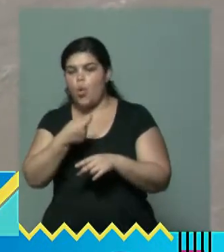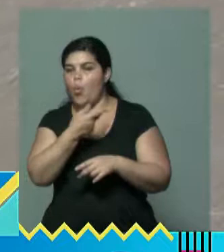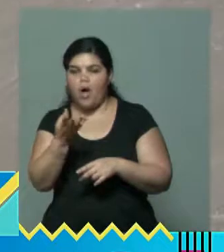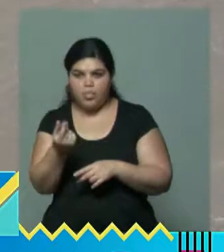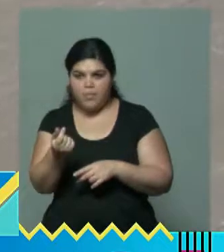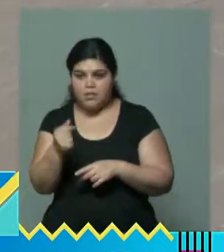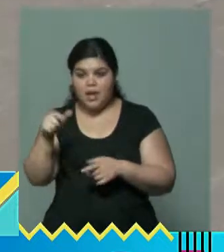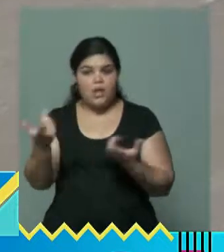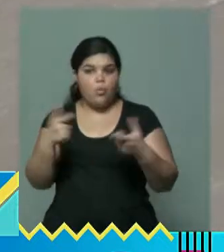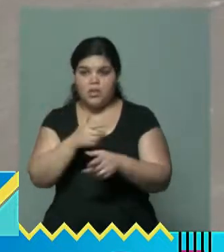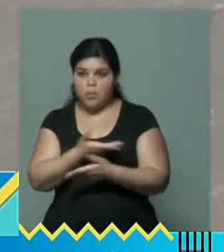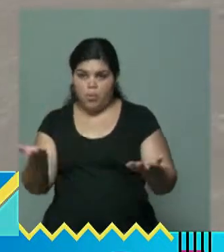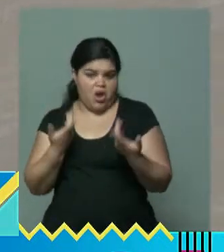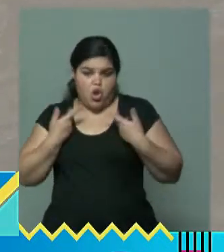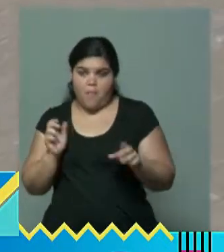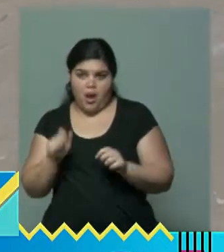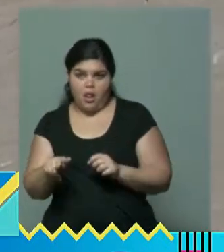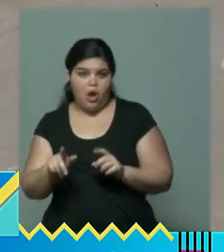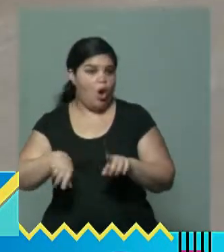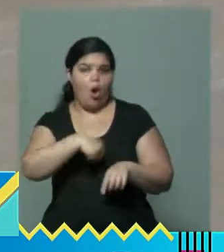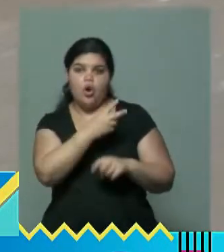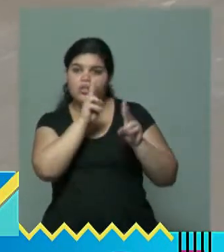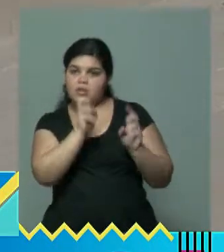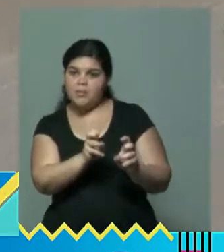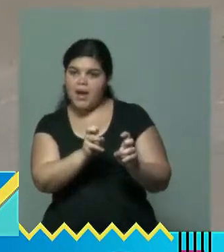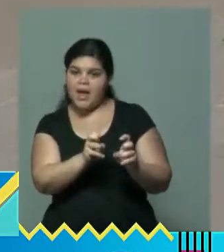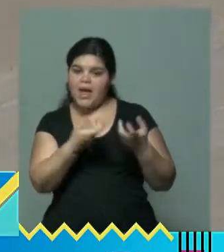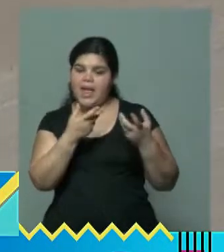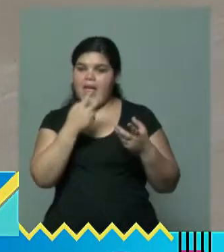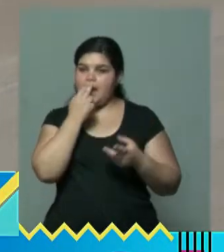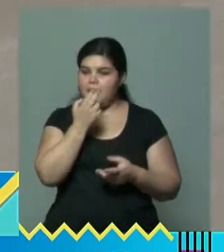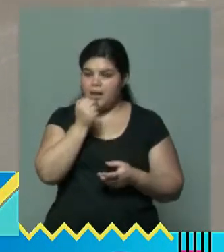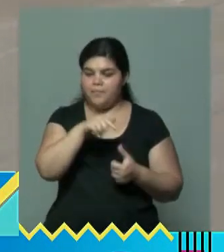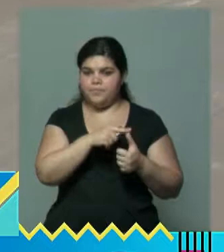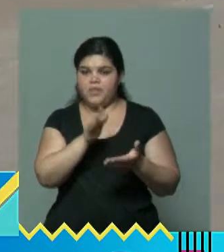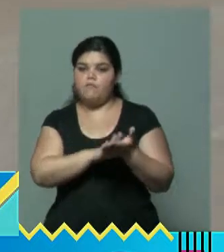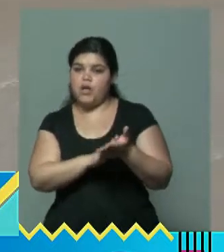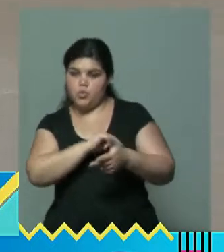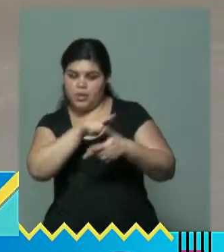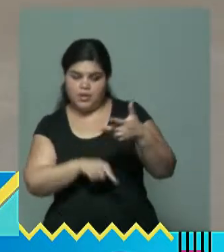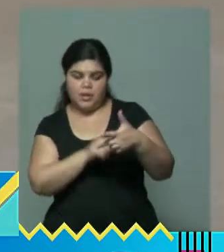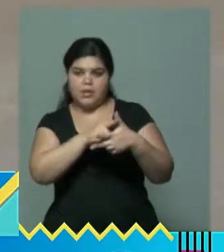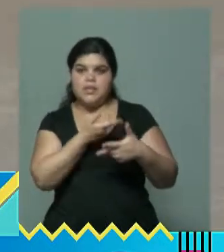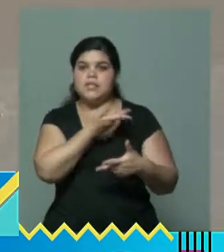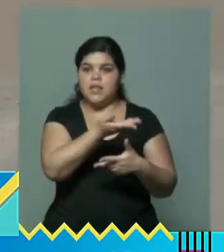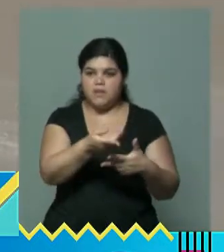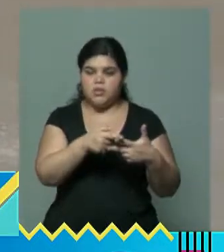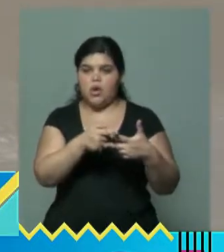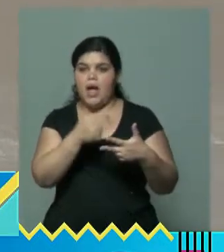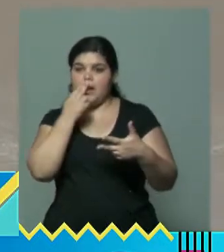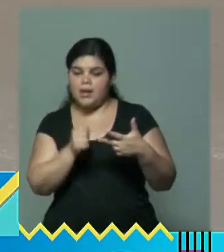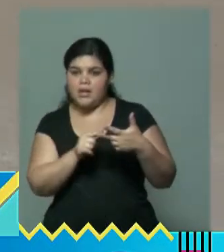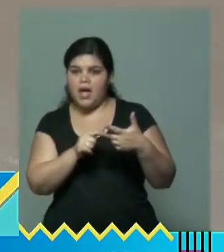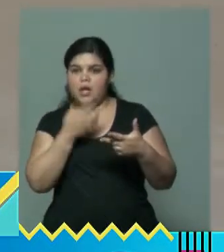tema. Y el otro tema es la energía. La factura tiene 3 componentes: energía, servicio e impuestos. Los impuestos